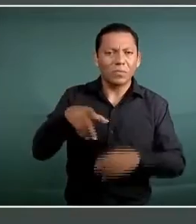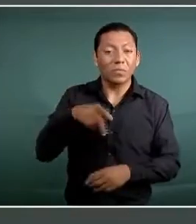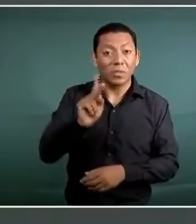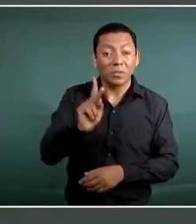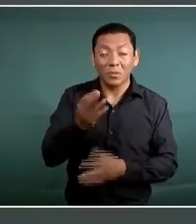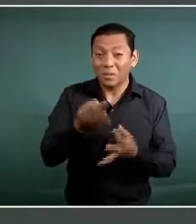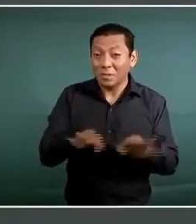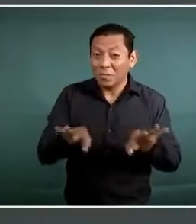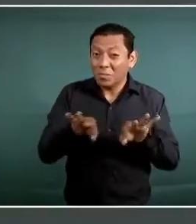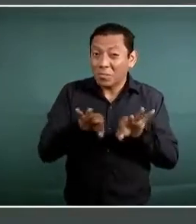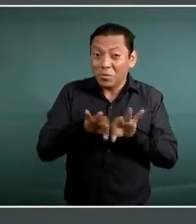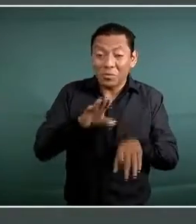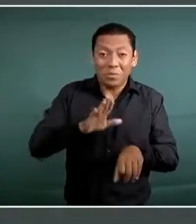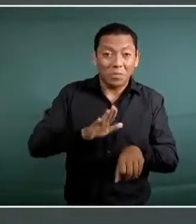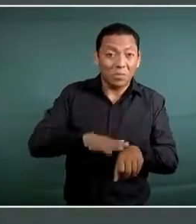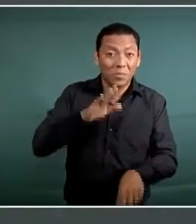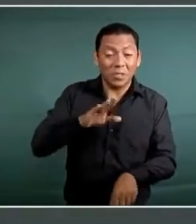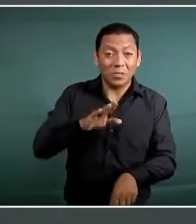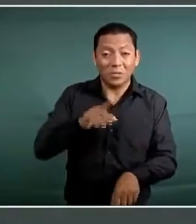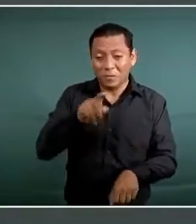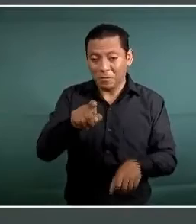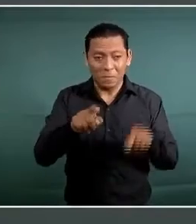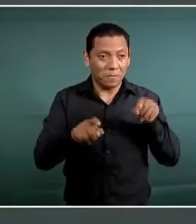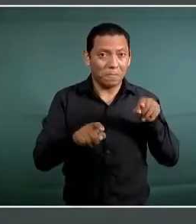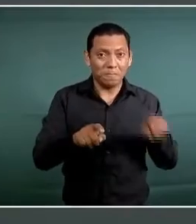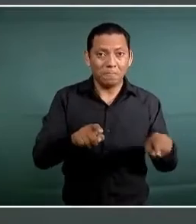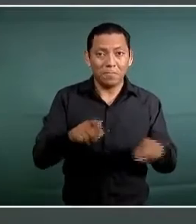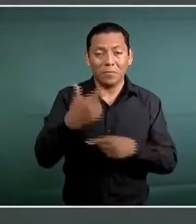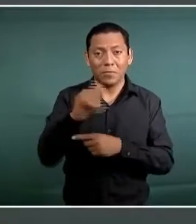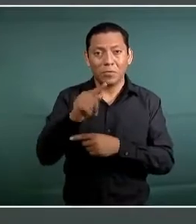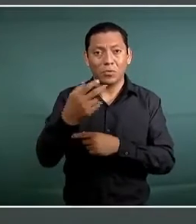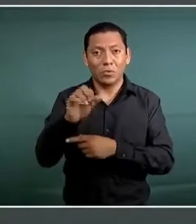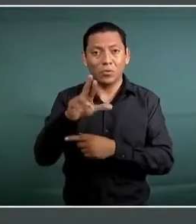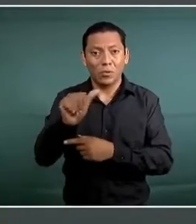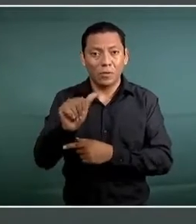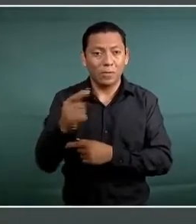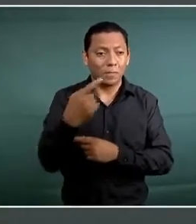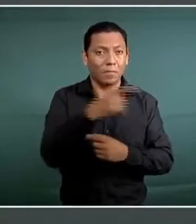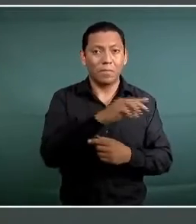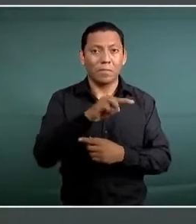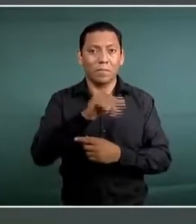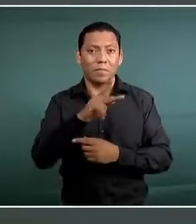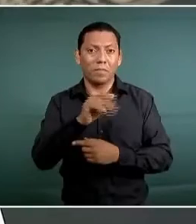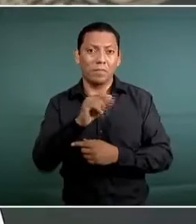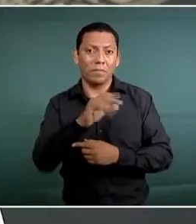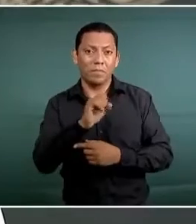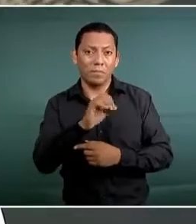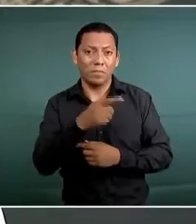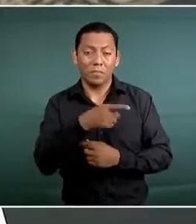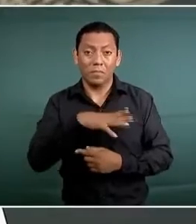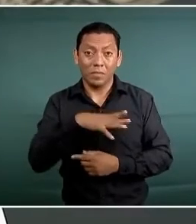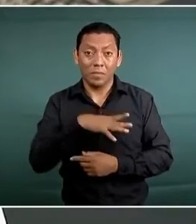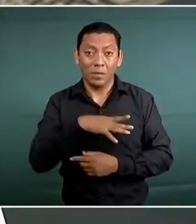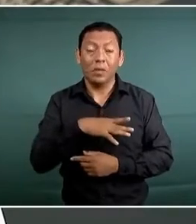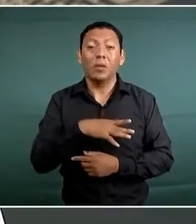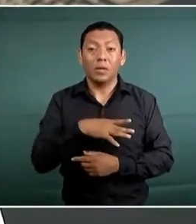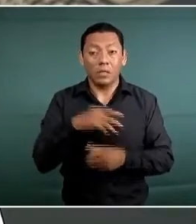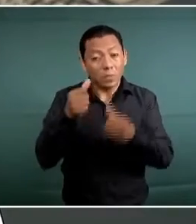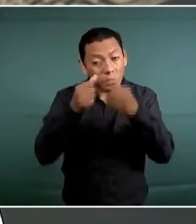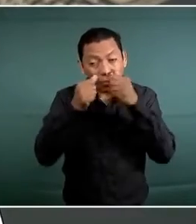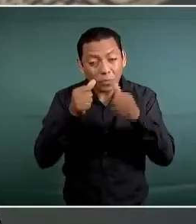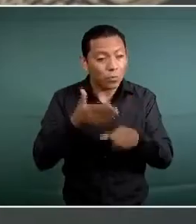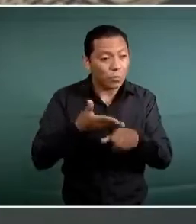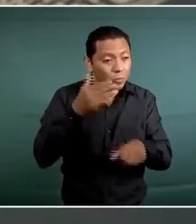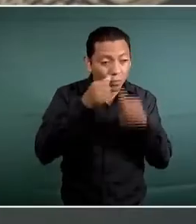las que controlan son Langostura y Malpaso. Estamos también muy